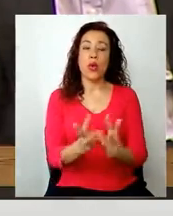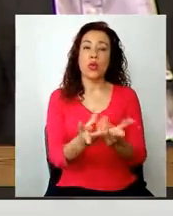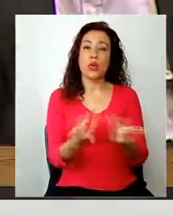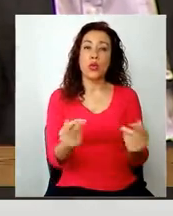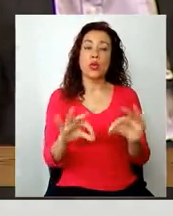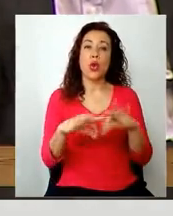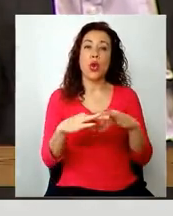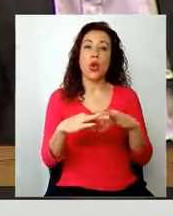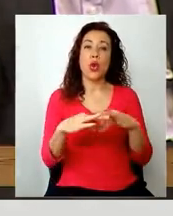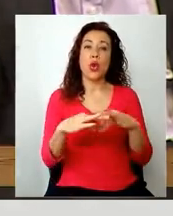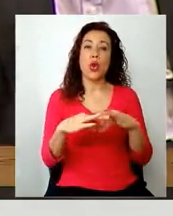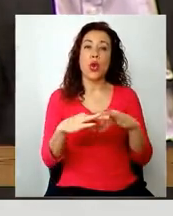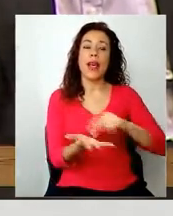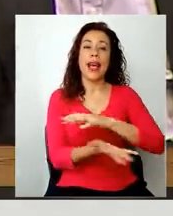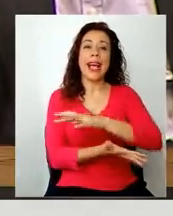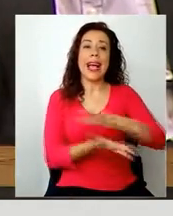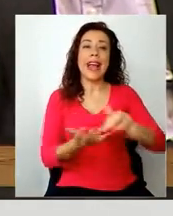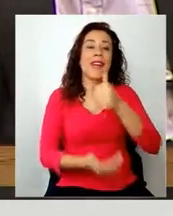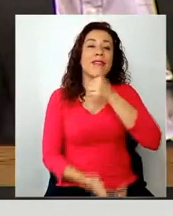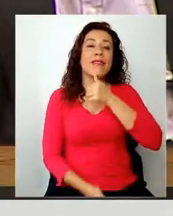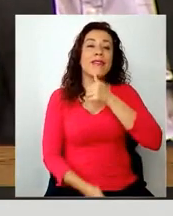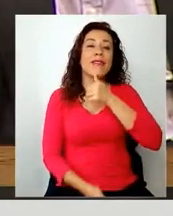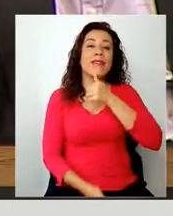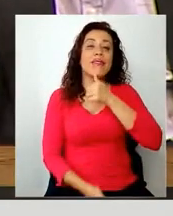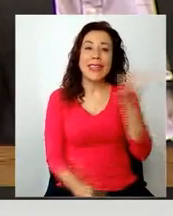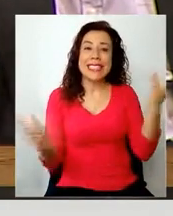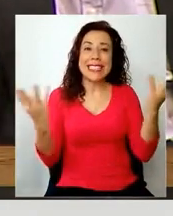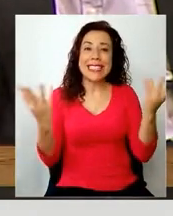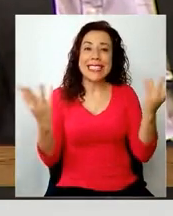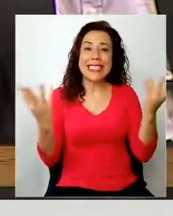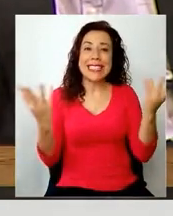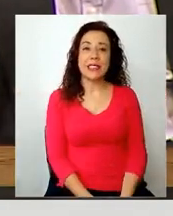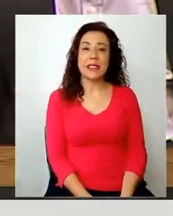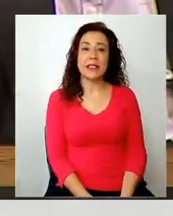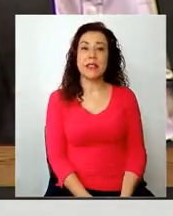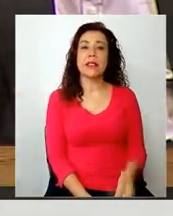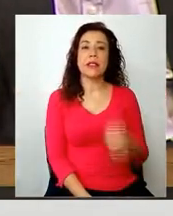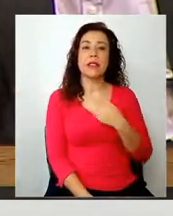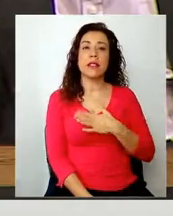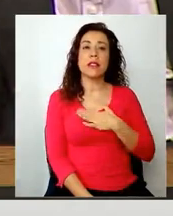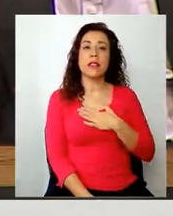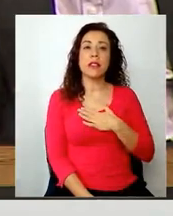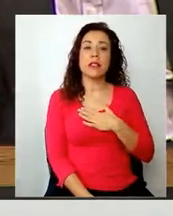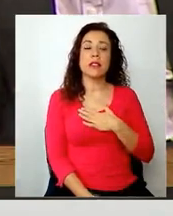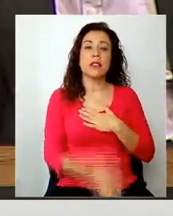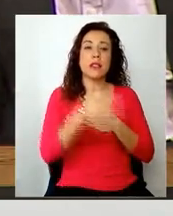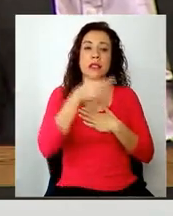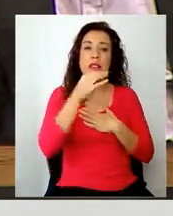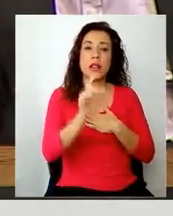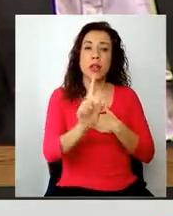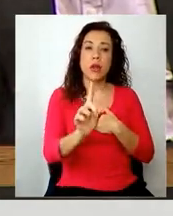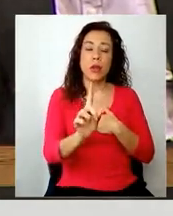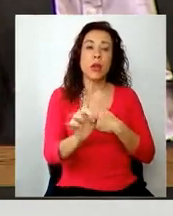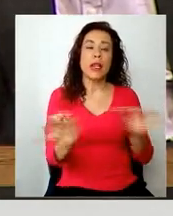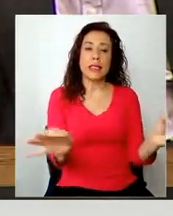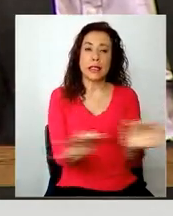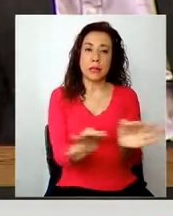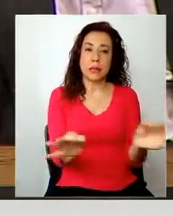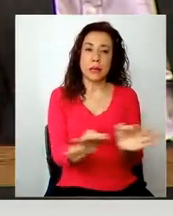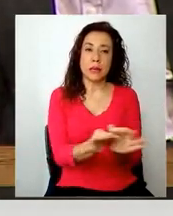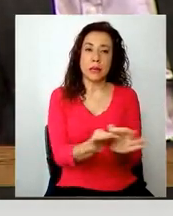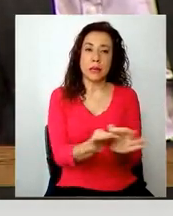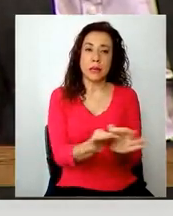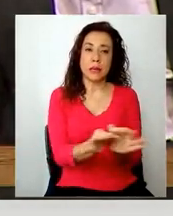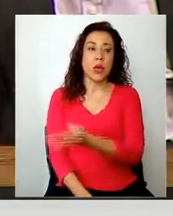nuestra crisis hídrica y quisiera aquí solamente dar elemento de contexto como ustedes bien